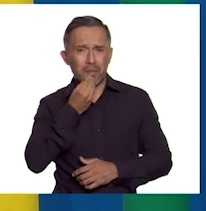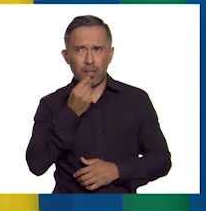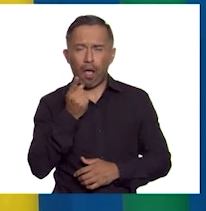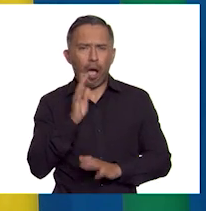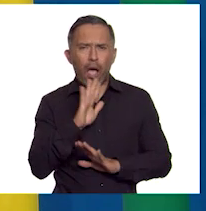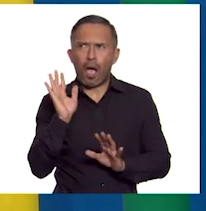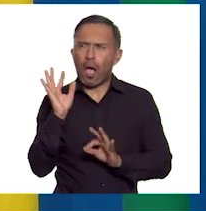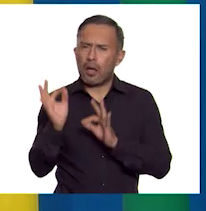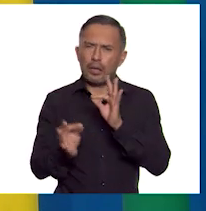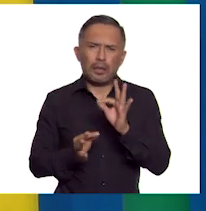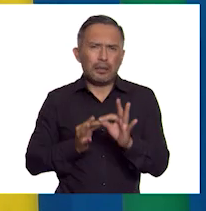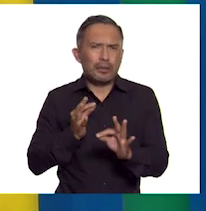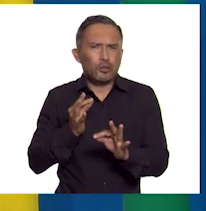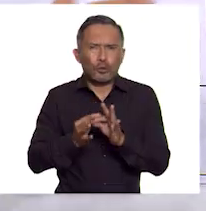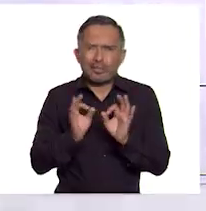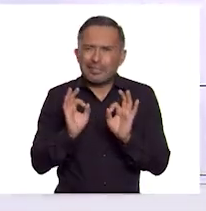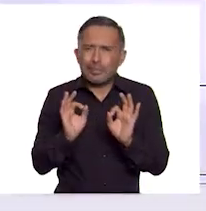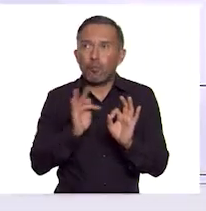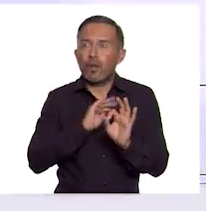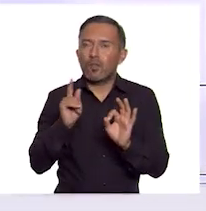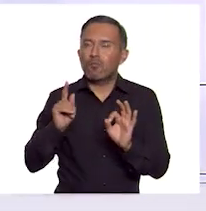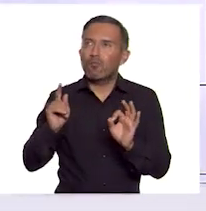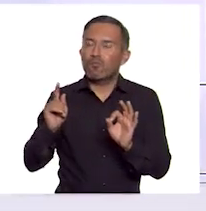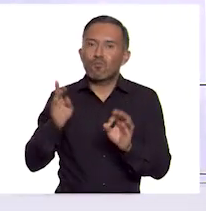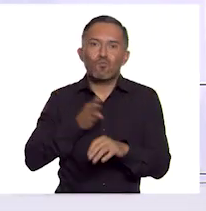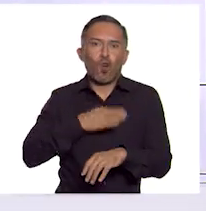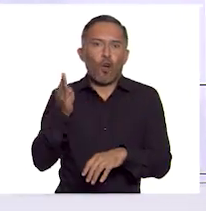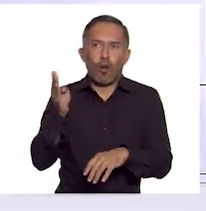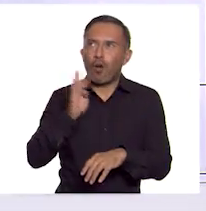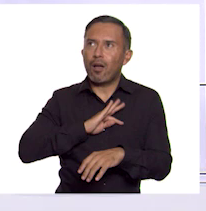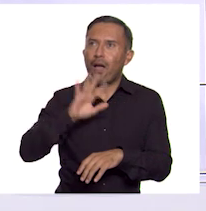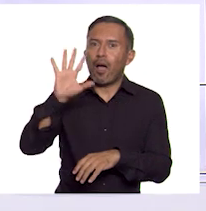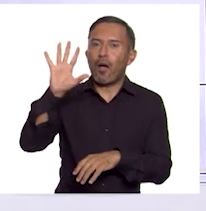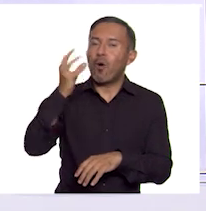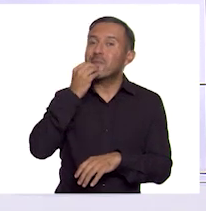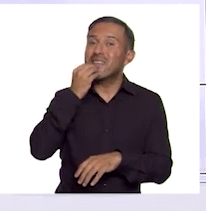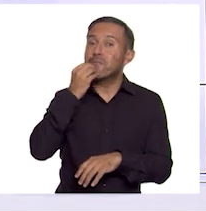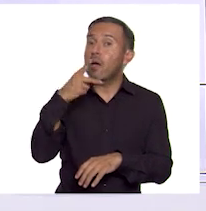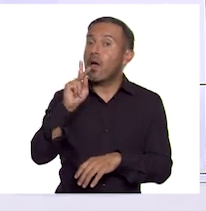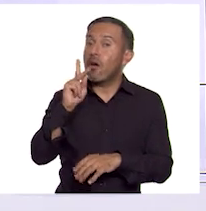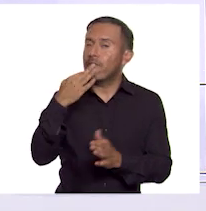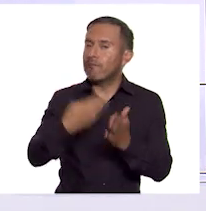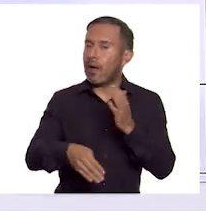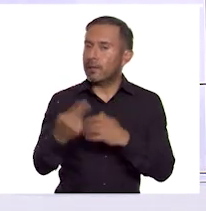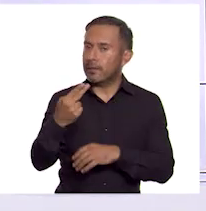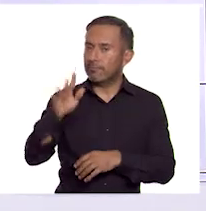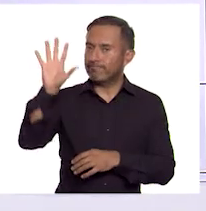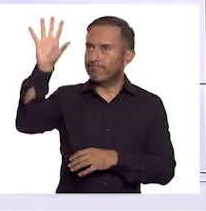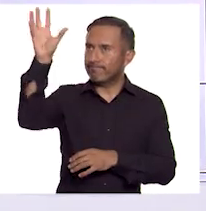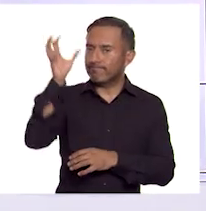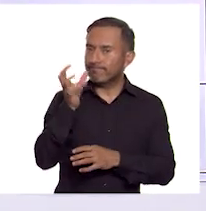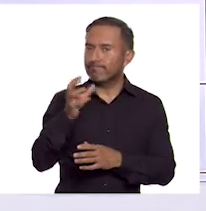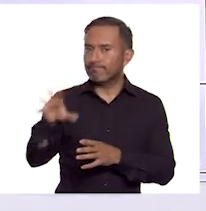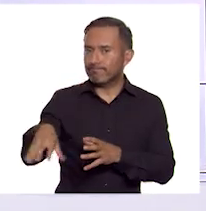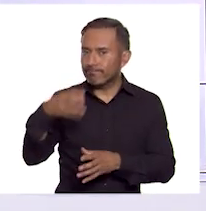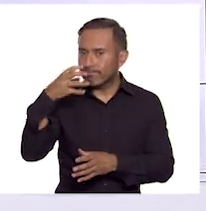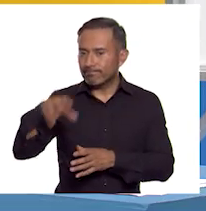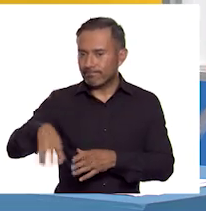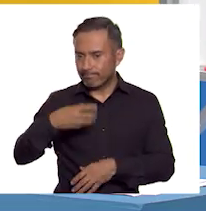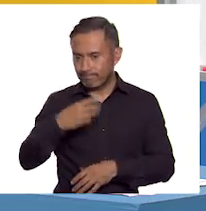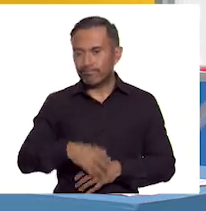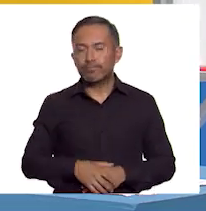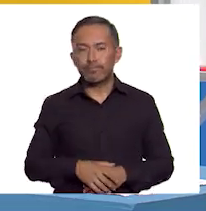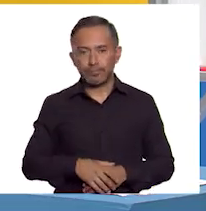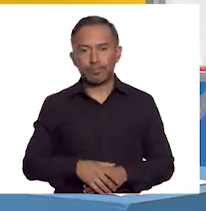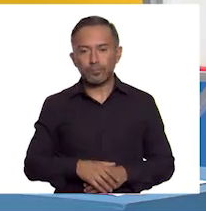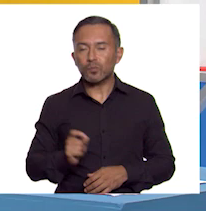listos para comerse, pero que necesitan una mano que los recoja. Muy bien, Juan Carlos. Pues no seas malo, ¿me ayudas a pegar